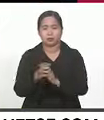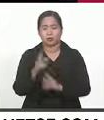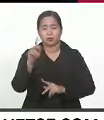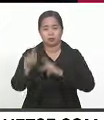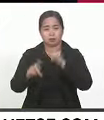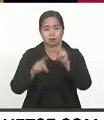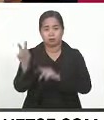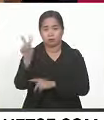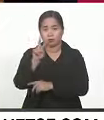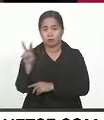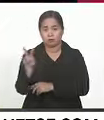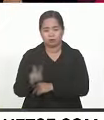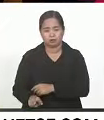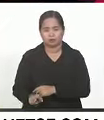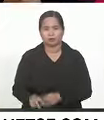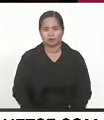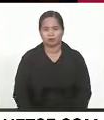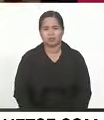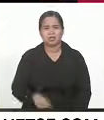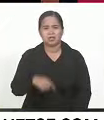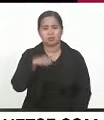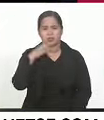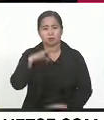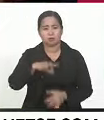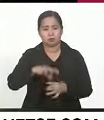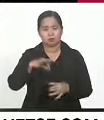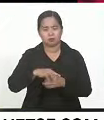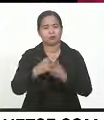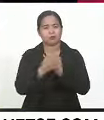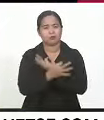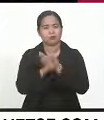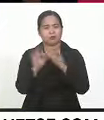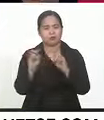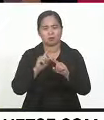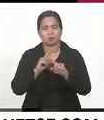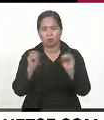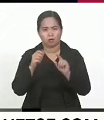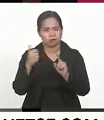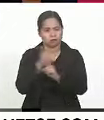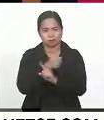ng Venezuela sa anyay eleksyong malaya sa karahasan.